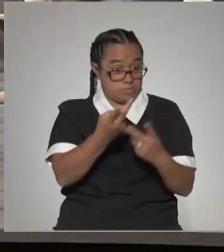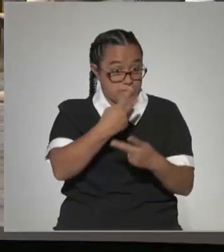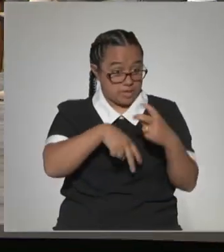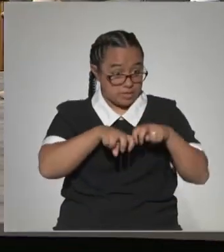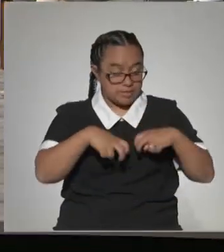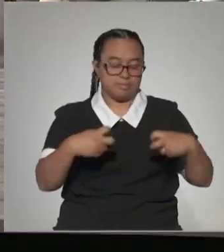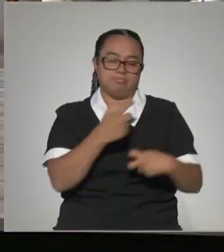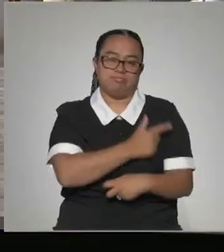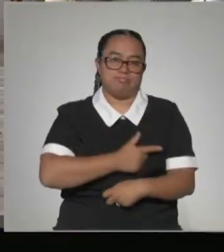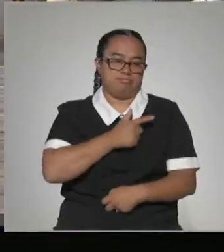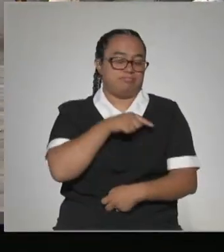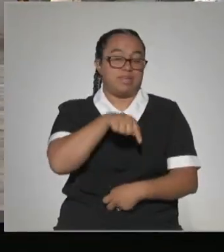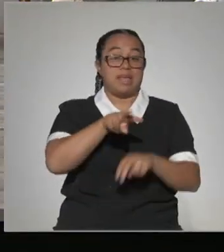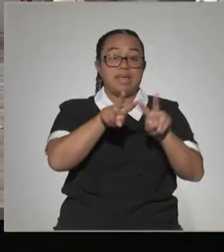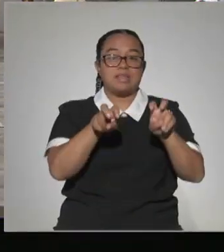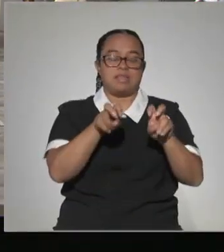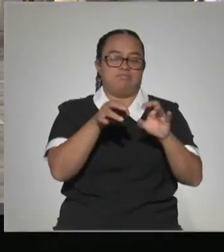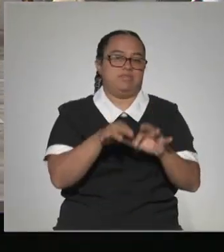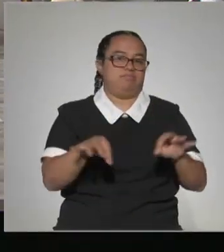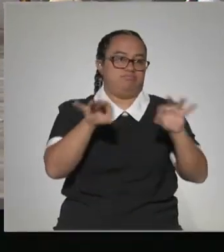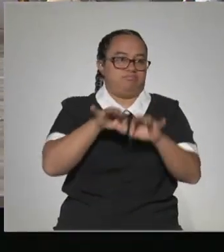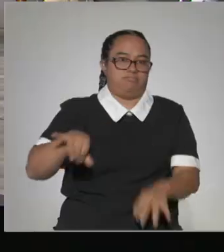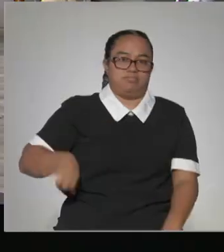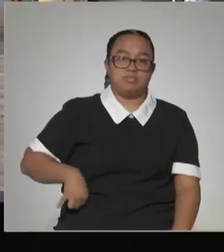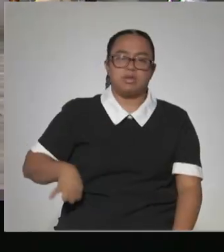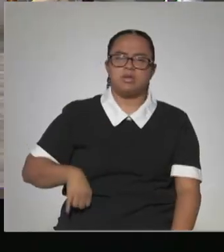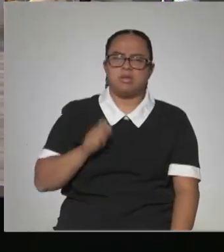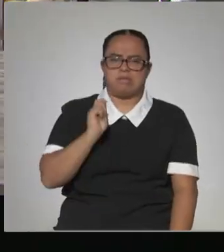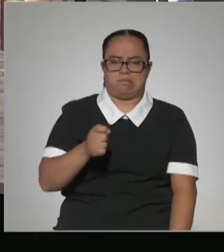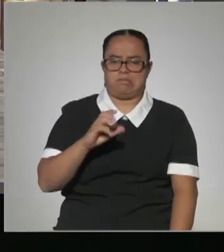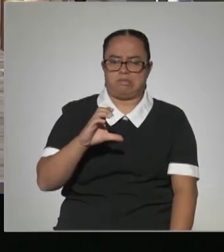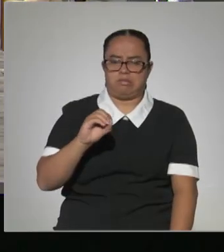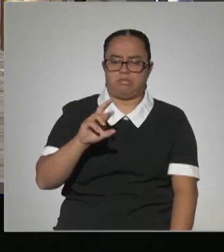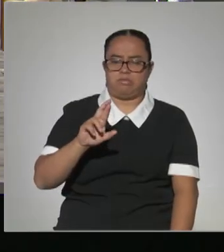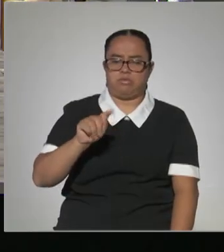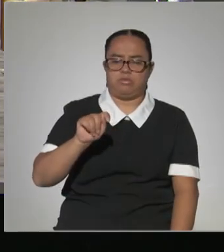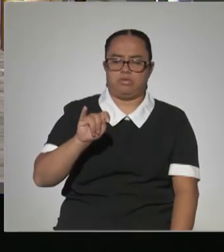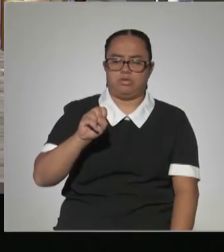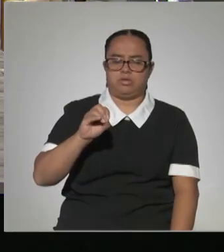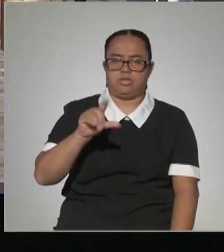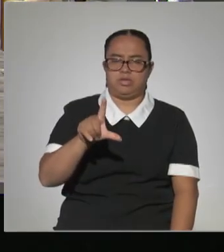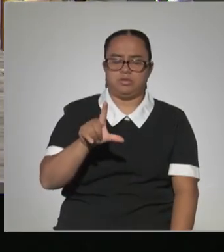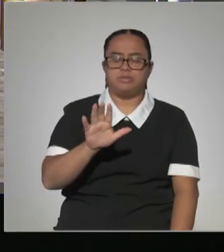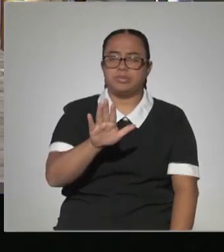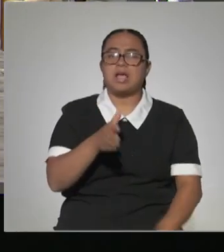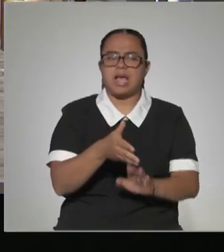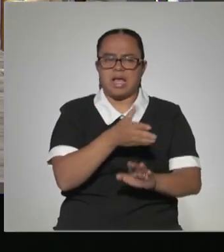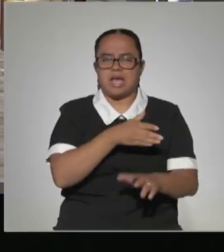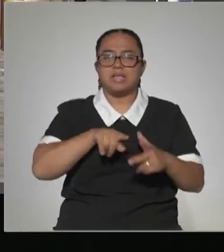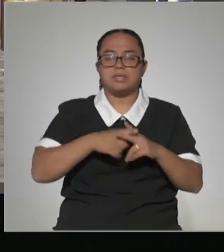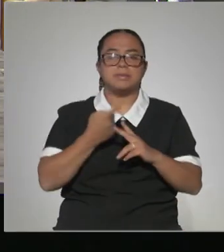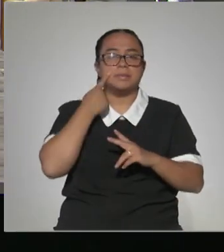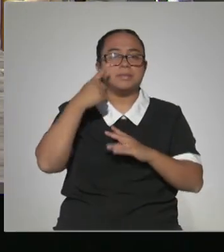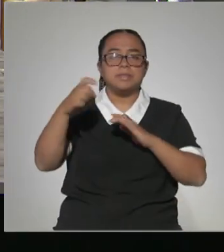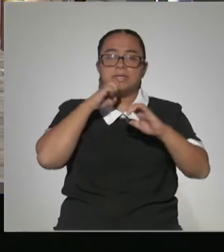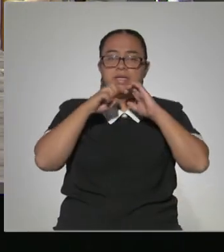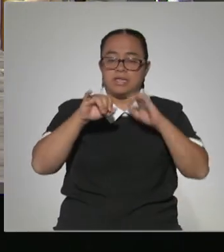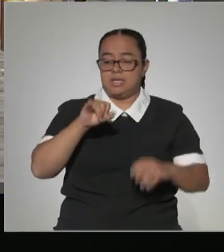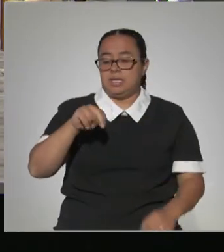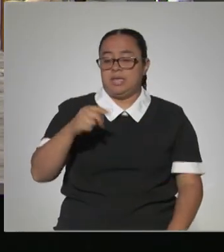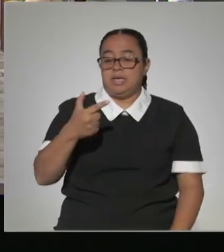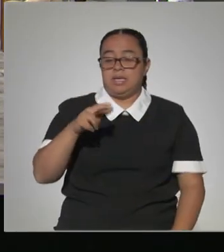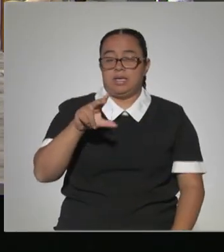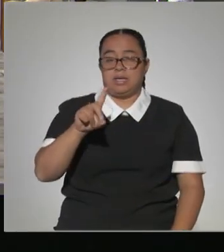hablar de este tema tan interesante que es el cortisol. Y a mí me gustaría empezar mandando a esta entrevista con Ingrid Vargas. Ella